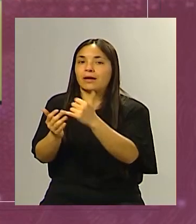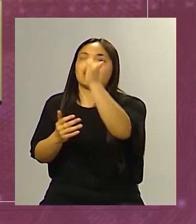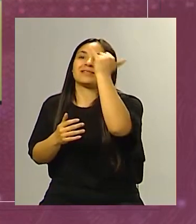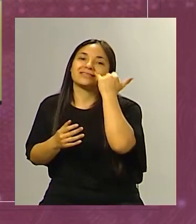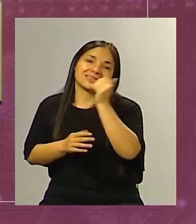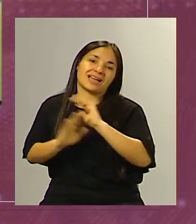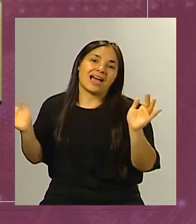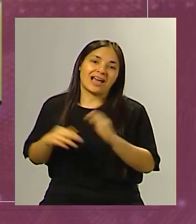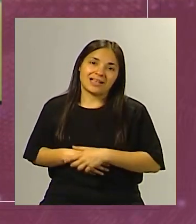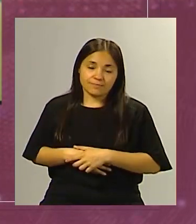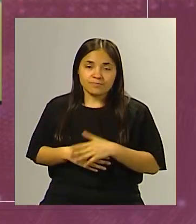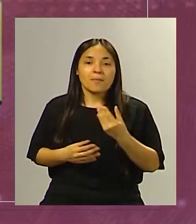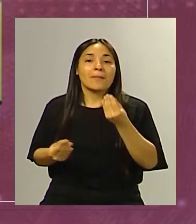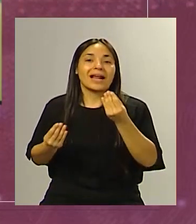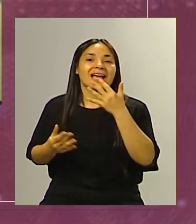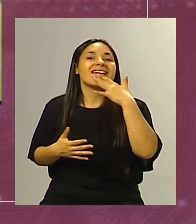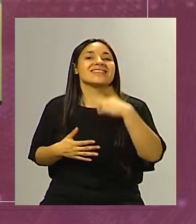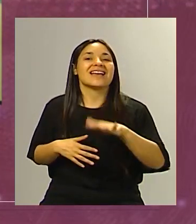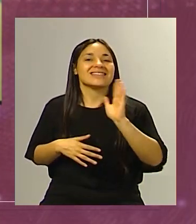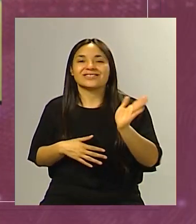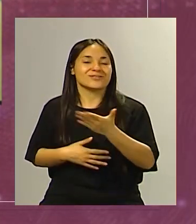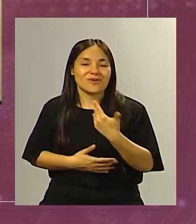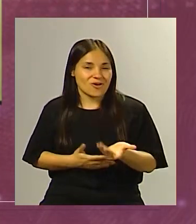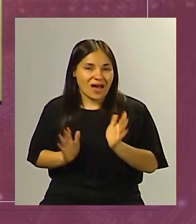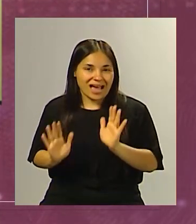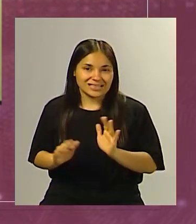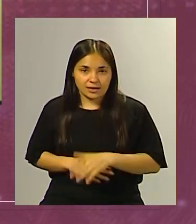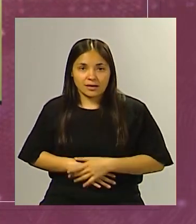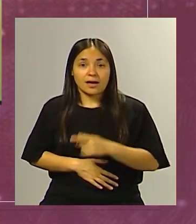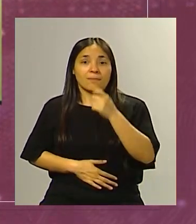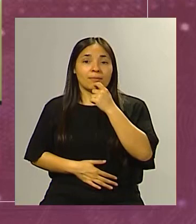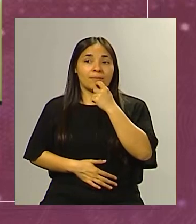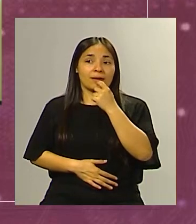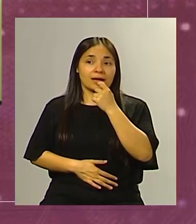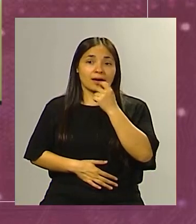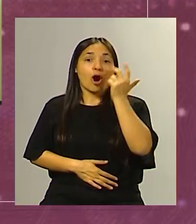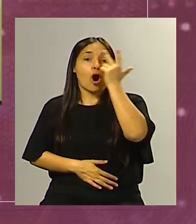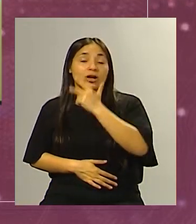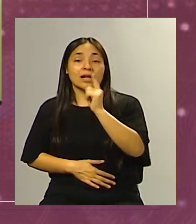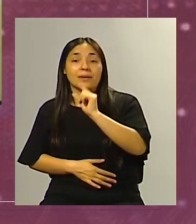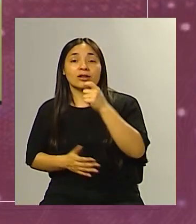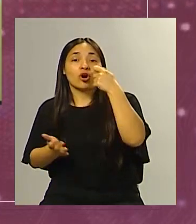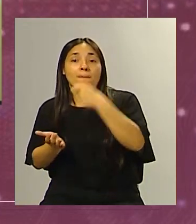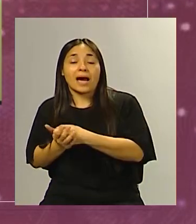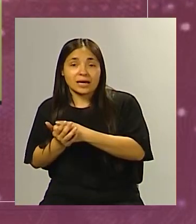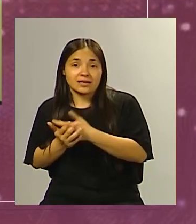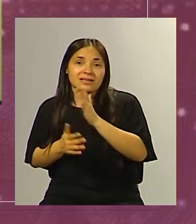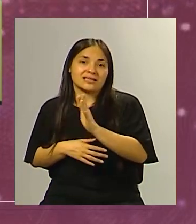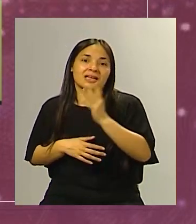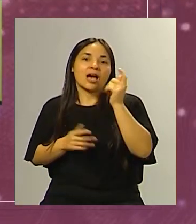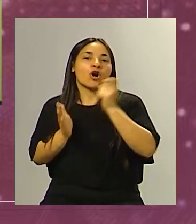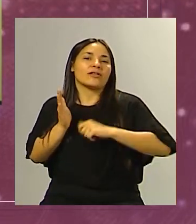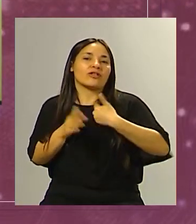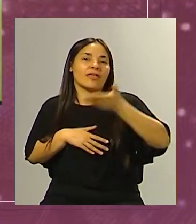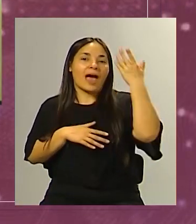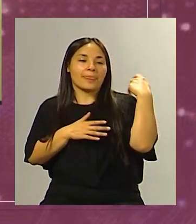Para que más o menos se comprenda y lo entiendan todos, esto es como cuando dicen qué barato pagas por alquiler. Y sí, porque es un contrato viejo que vengo pagando hace mucho y si va a ser